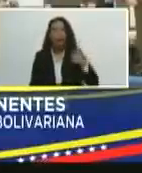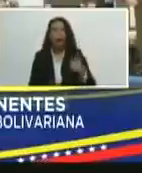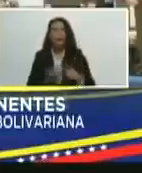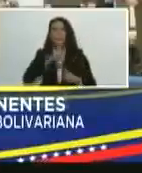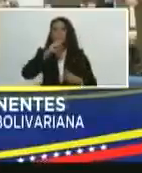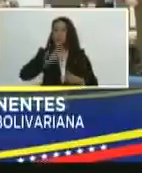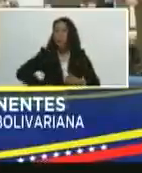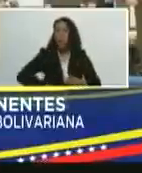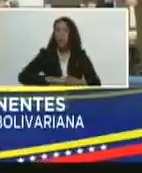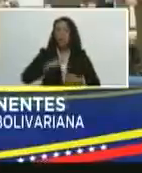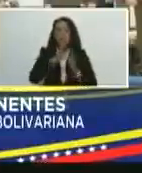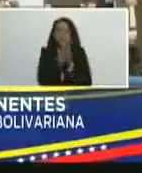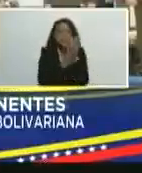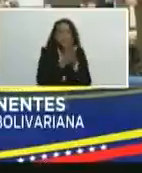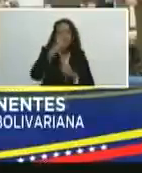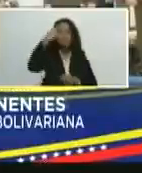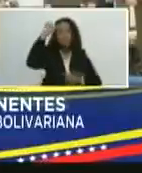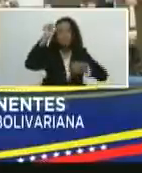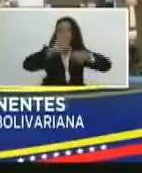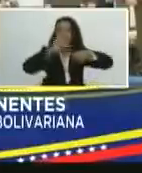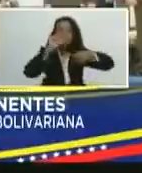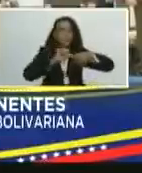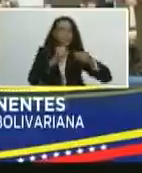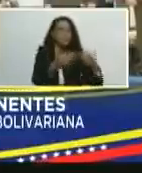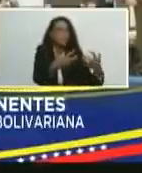a tanta perversidad